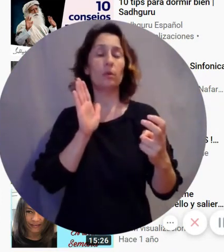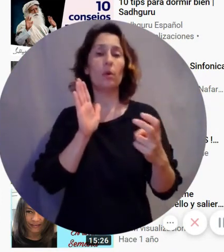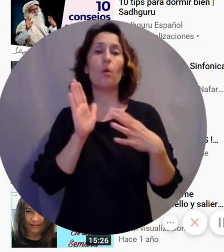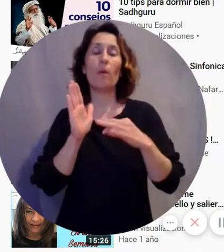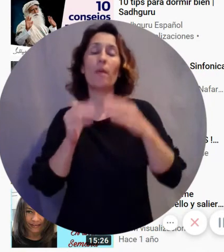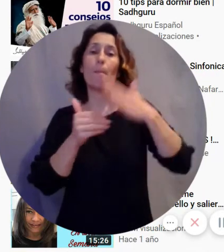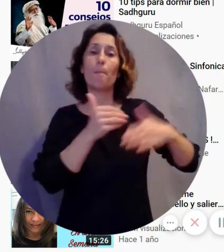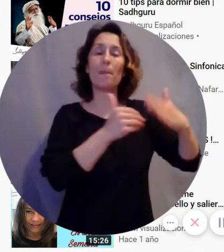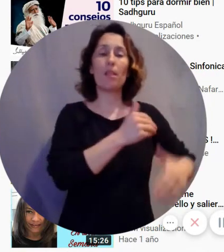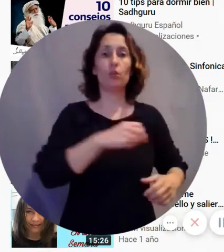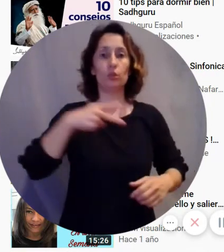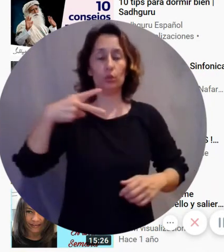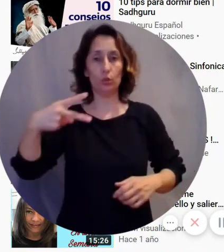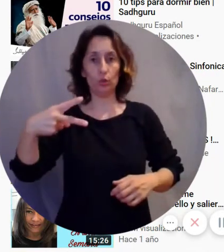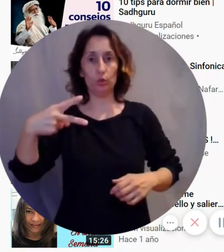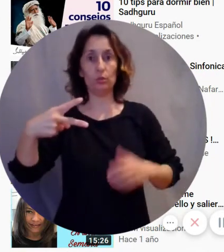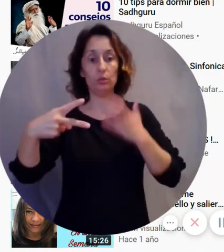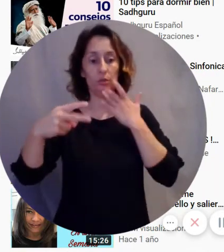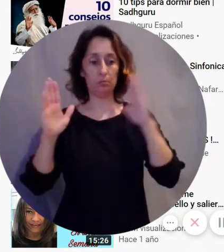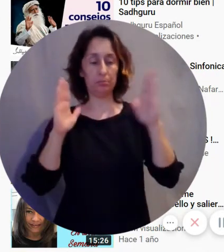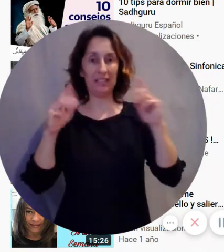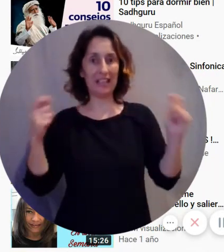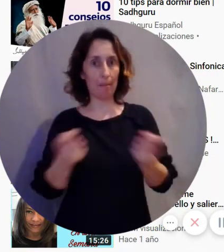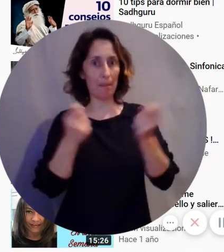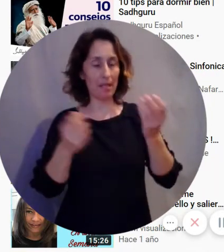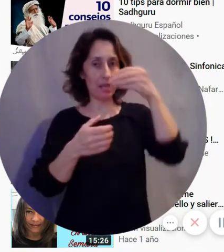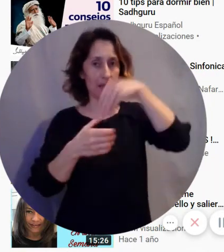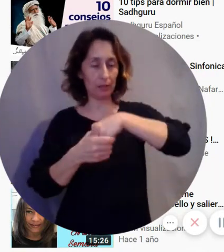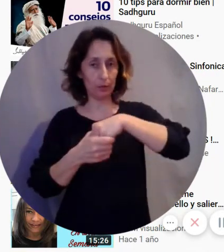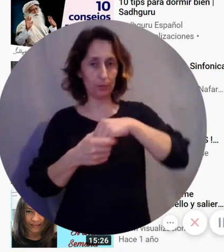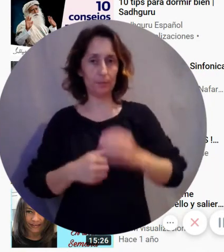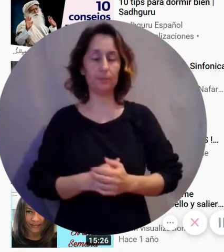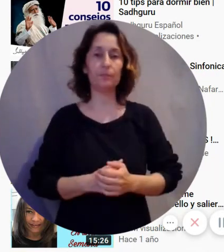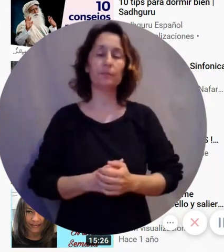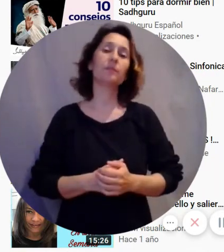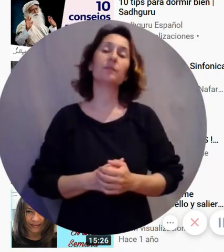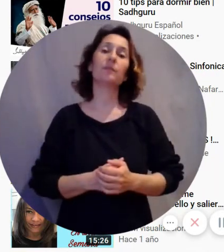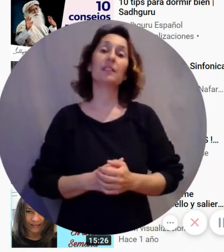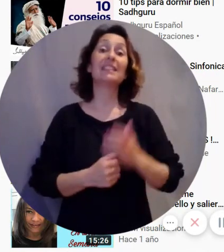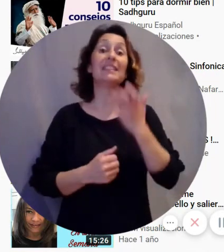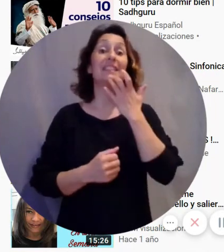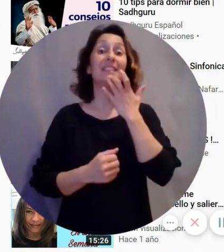estamos dentro del periodo de campaña. Cuando hacemos la declaración en modalidad separada, hay que